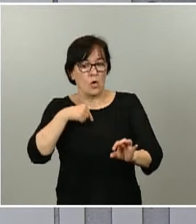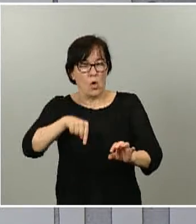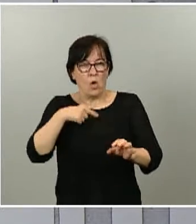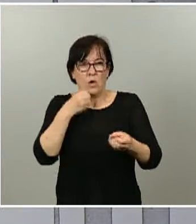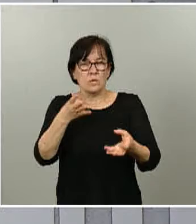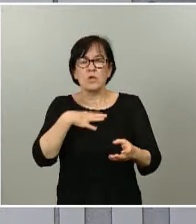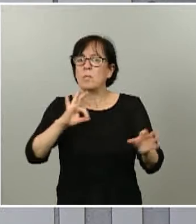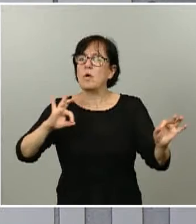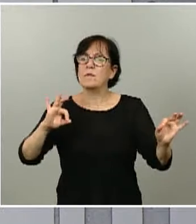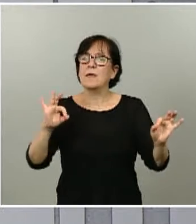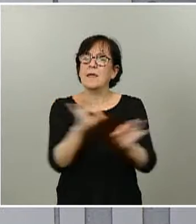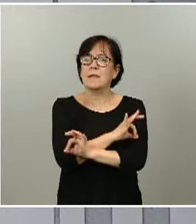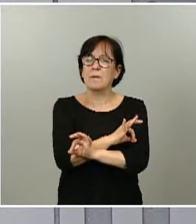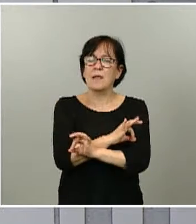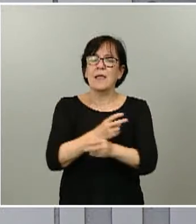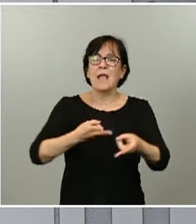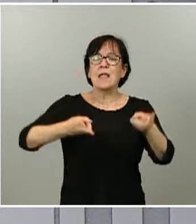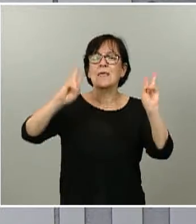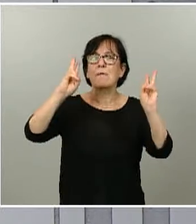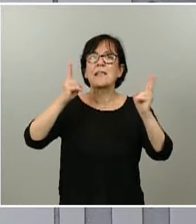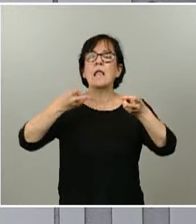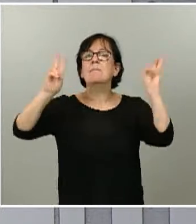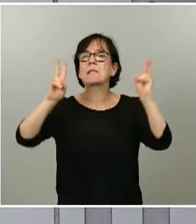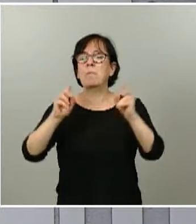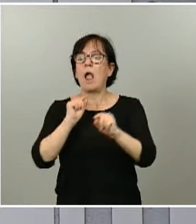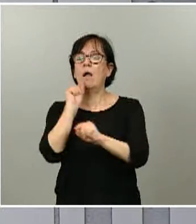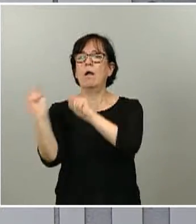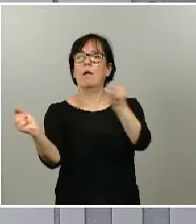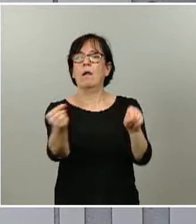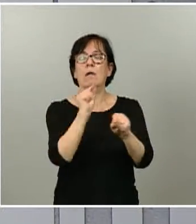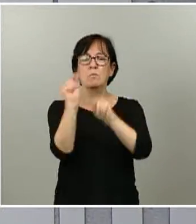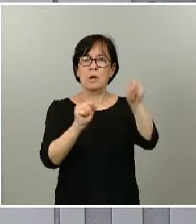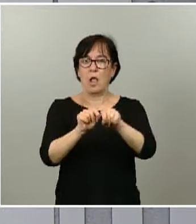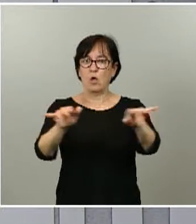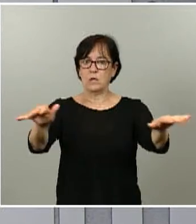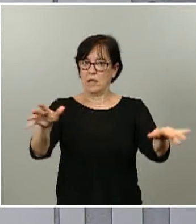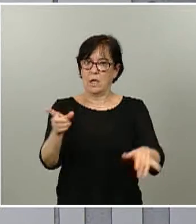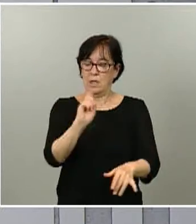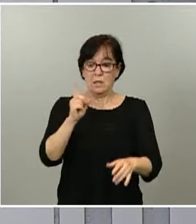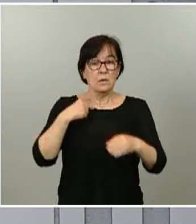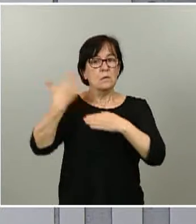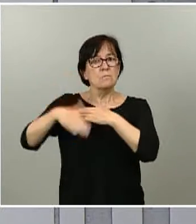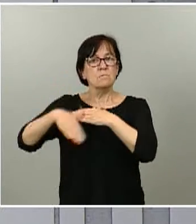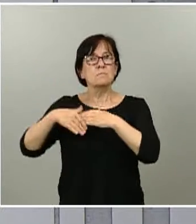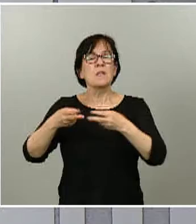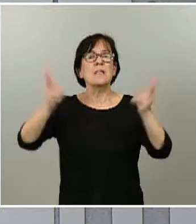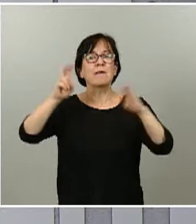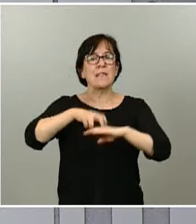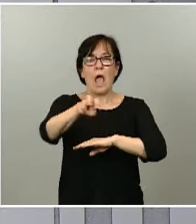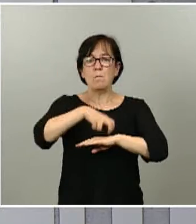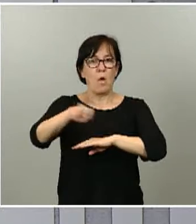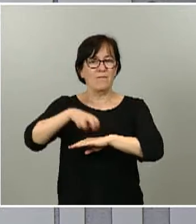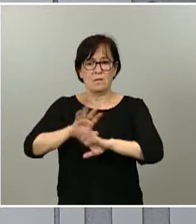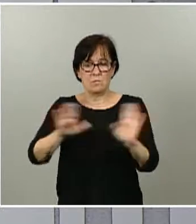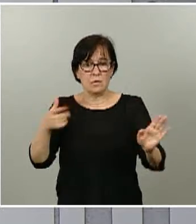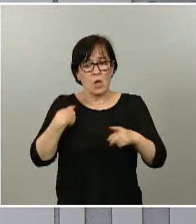la libertad con la libertad para el contagio. Lo único que en nuestro país está restringido es la libertad de movimiento, porque es el único arma